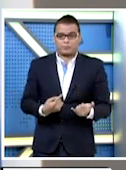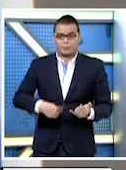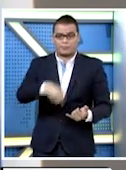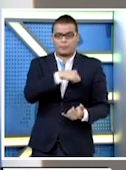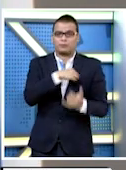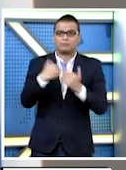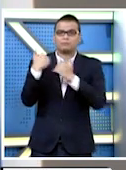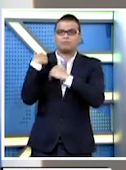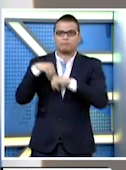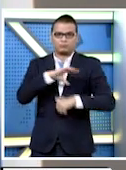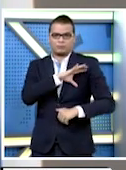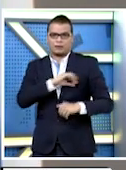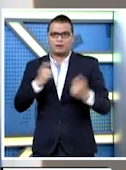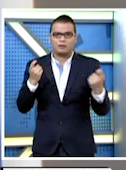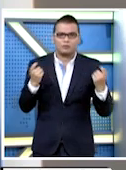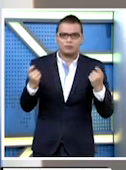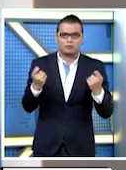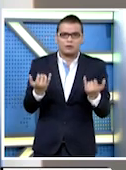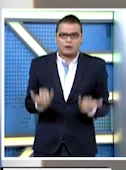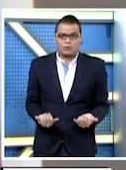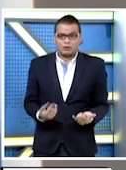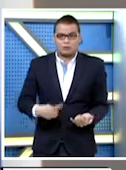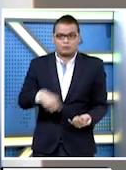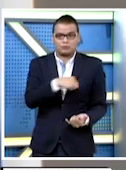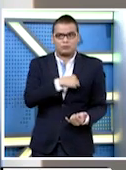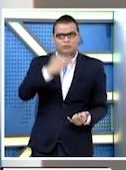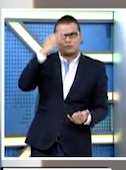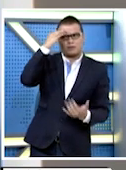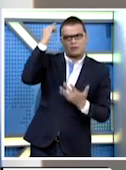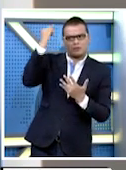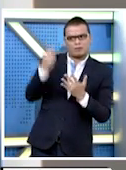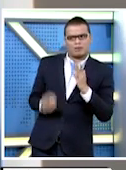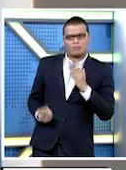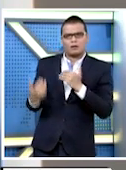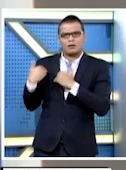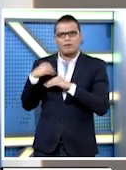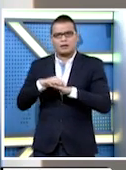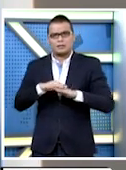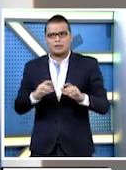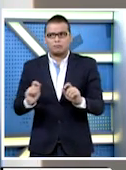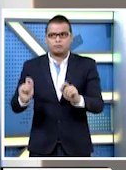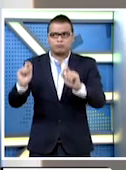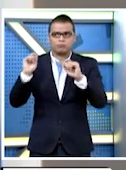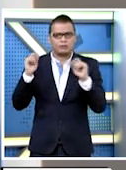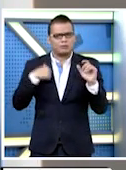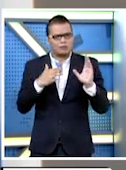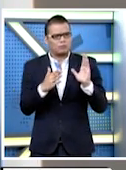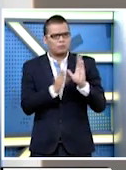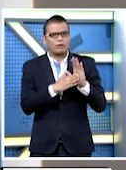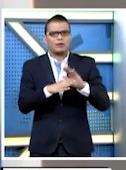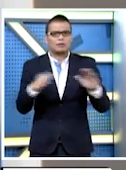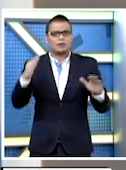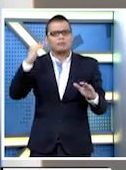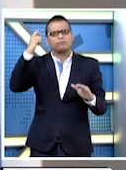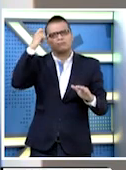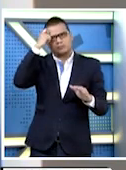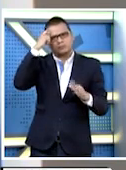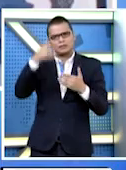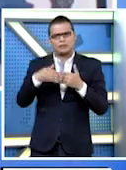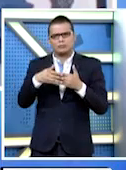Cali, y en el marco de la responsabilidad de Cali, con las evidencias que tengamos, sabremos qué hacer adelante del 27 de